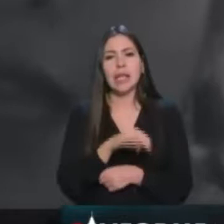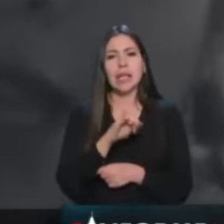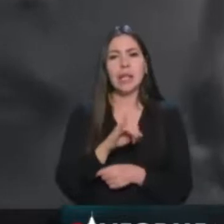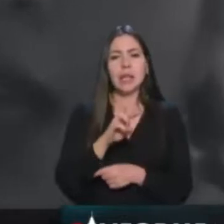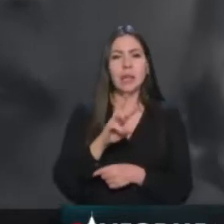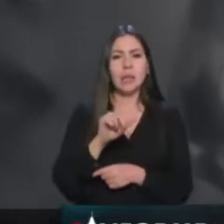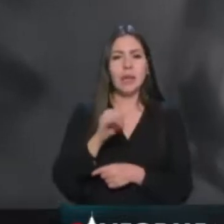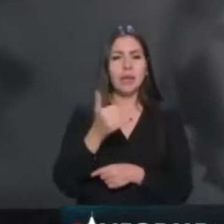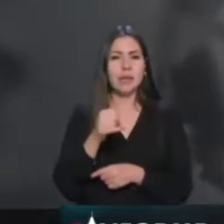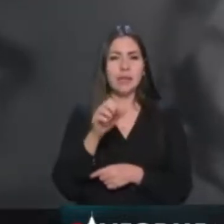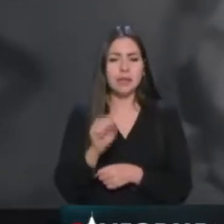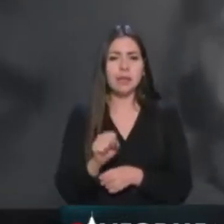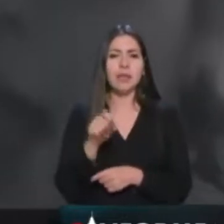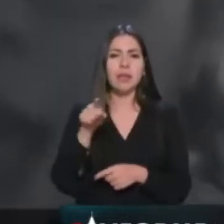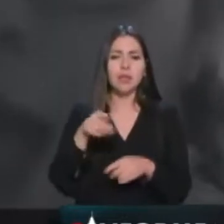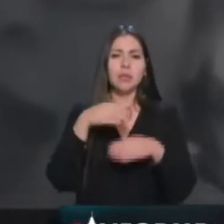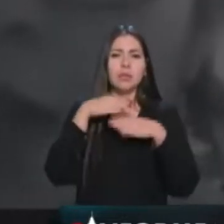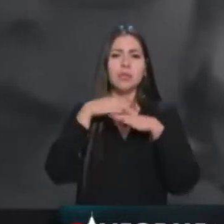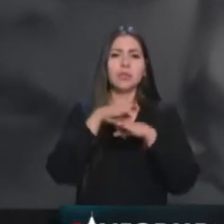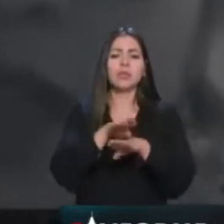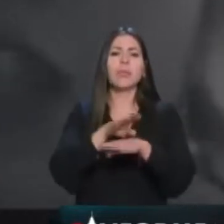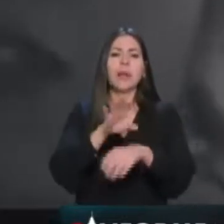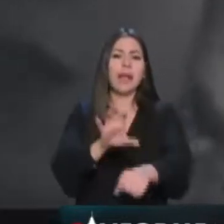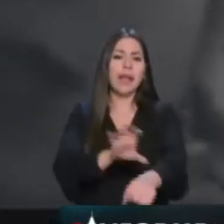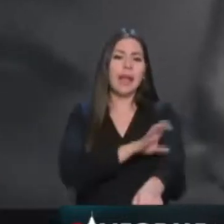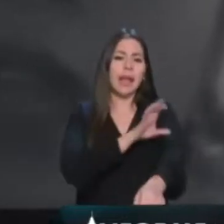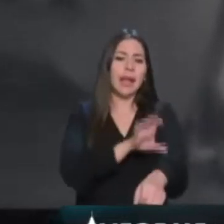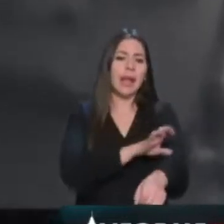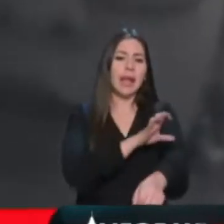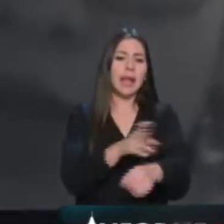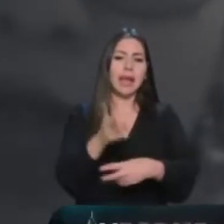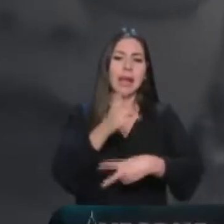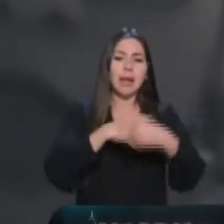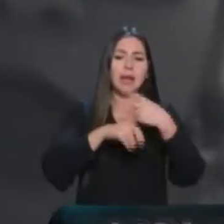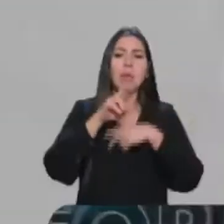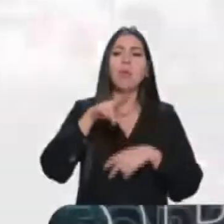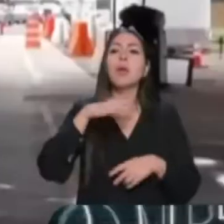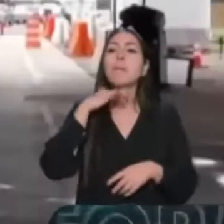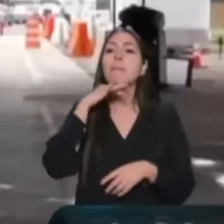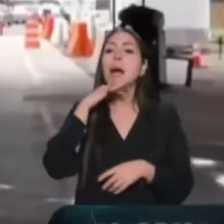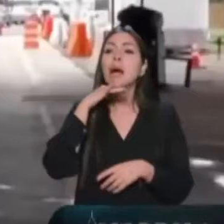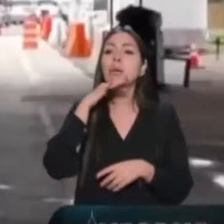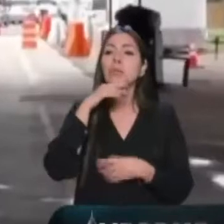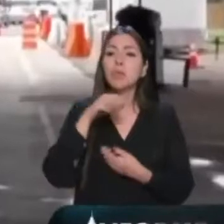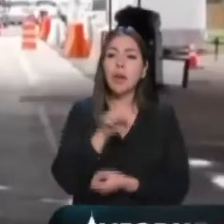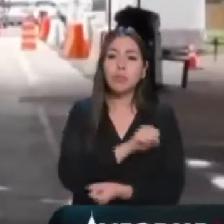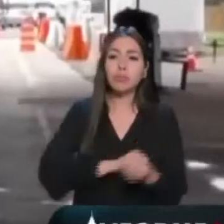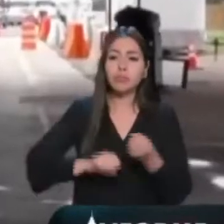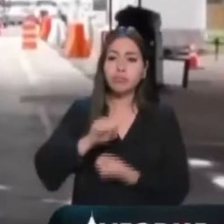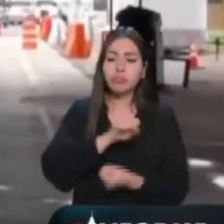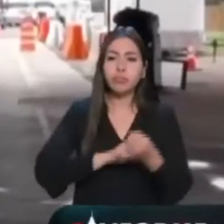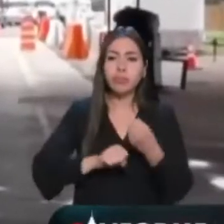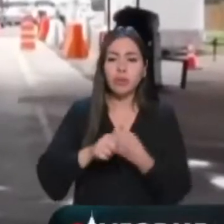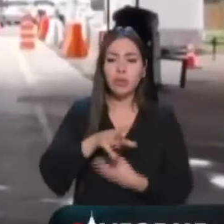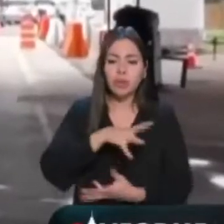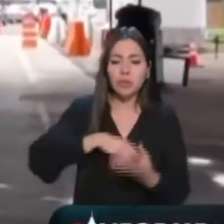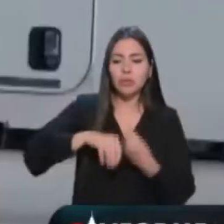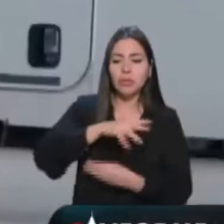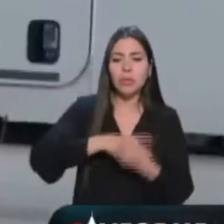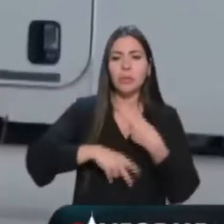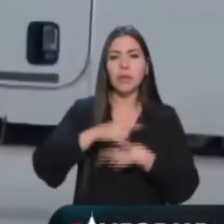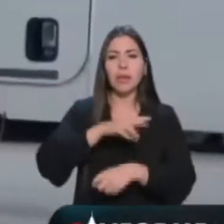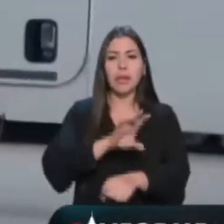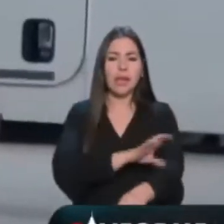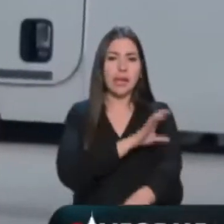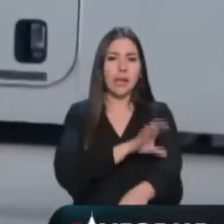a la energía requerida a través de la transformación de la basura. De acuerdo a datos obtenidos por la